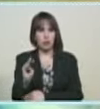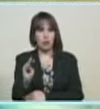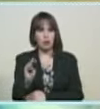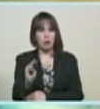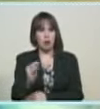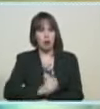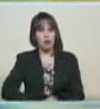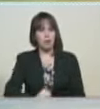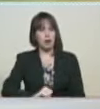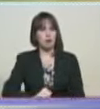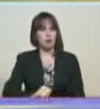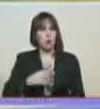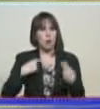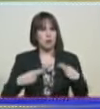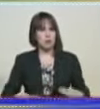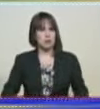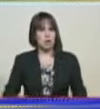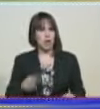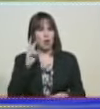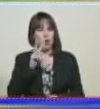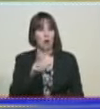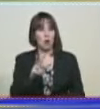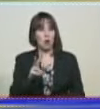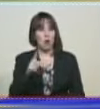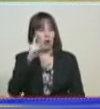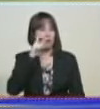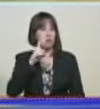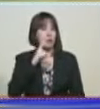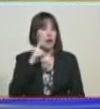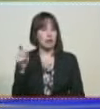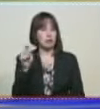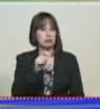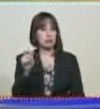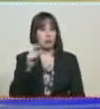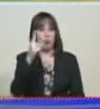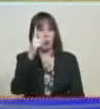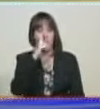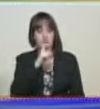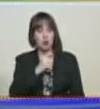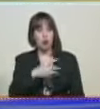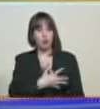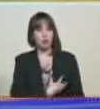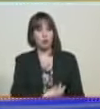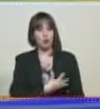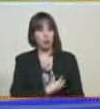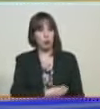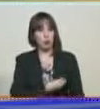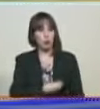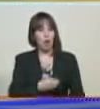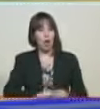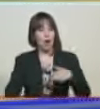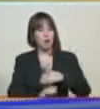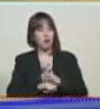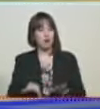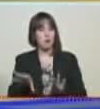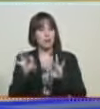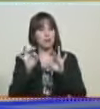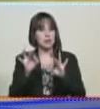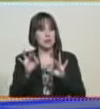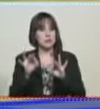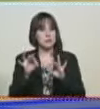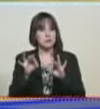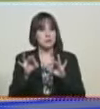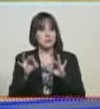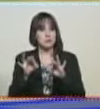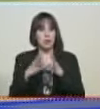para parto humanizado incluye el embarazo y un año de lactancia de apoyo especial para